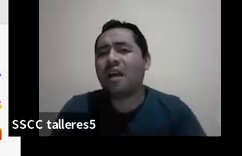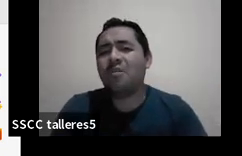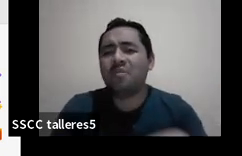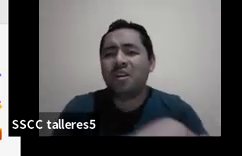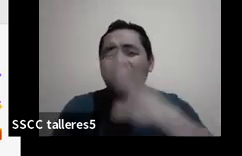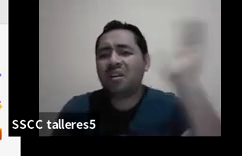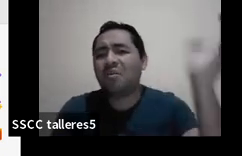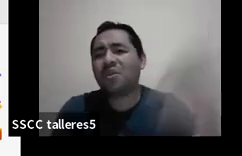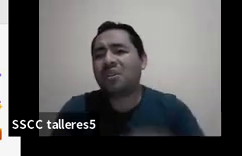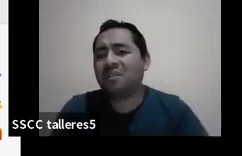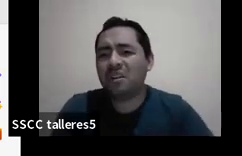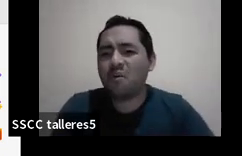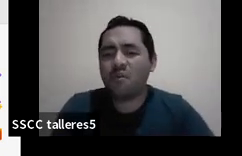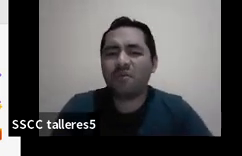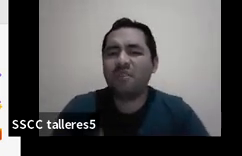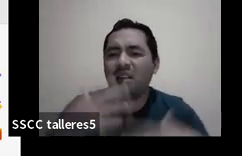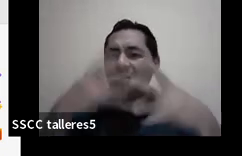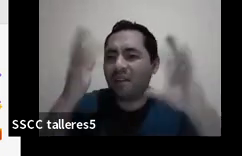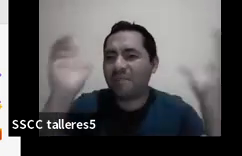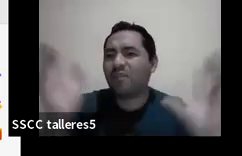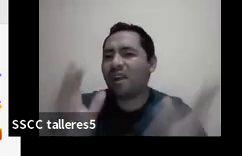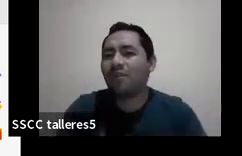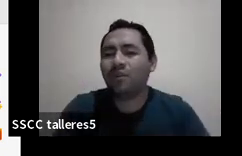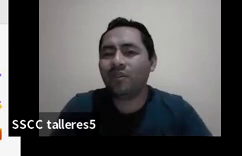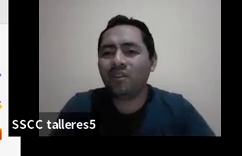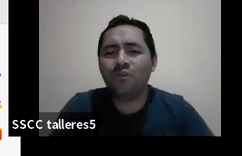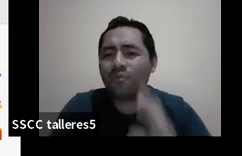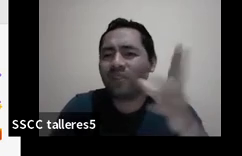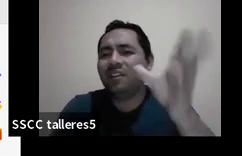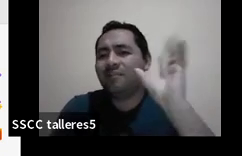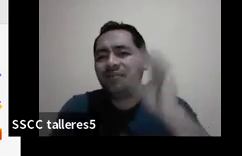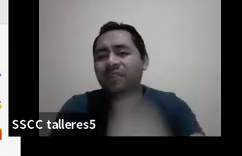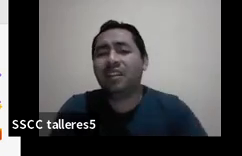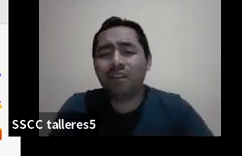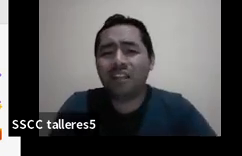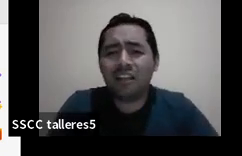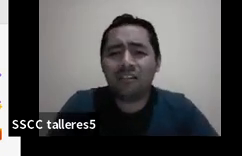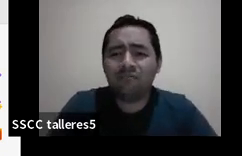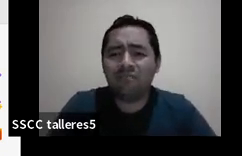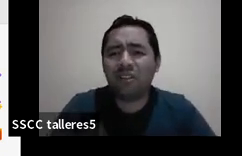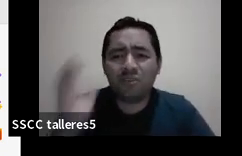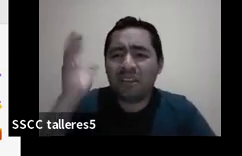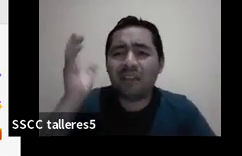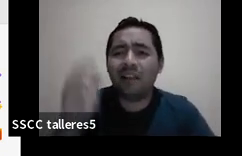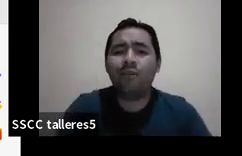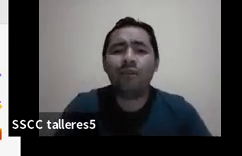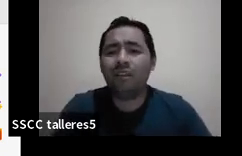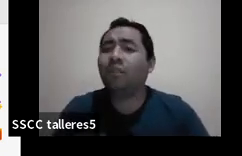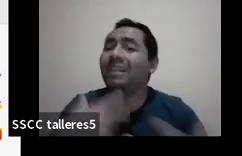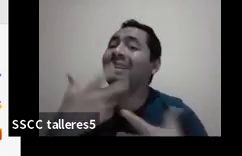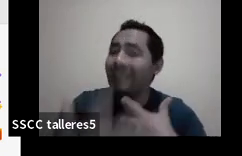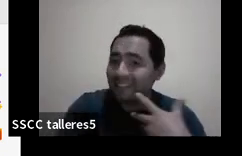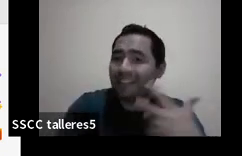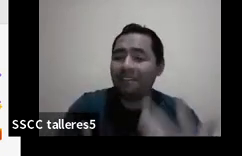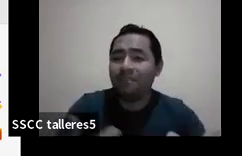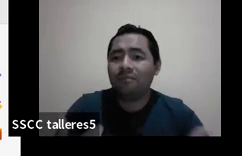yo le hablo y me responde cosas y no sé cómo, habla medio raro, entonces seguro, pues, tiene un retraso mental, ¿no? Y